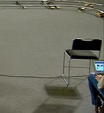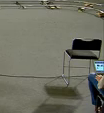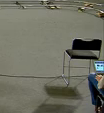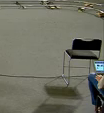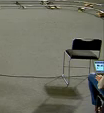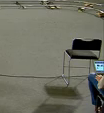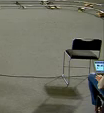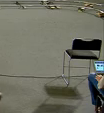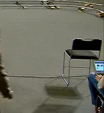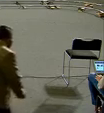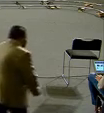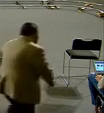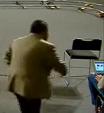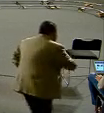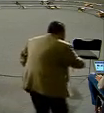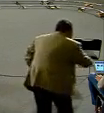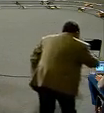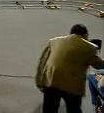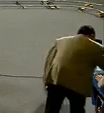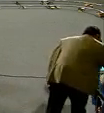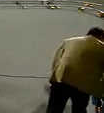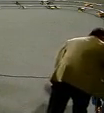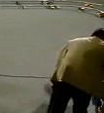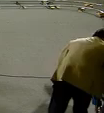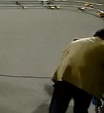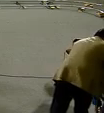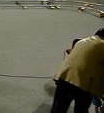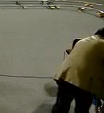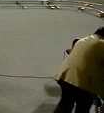Todo. En la tercera, ¿verdad?